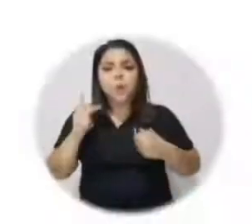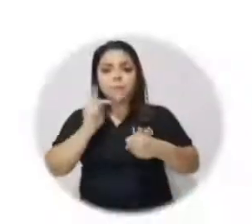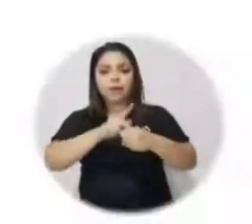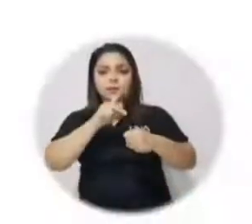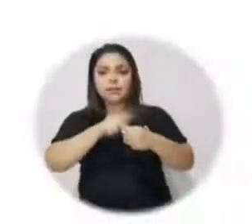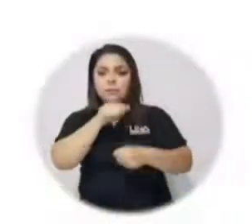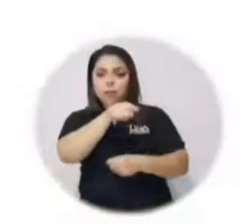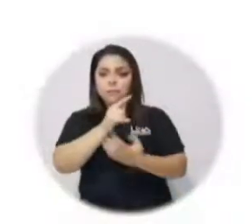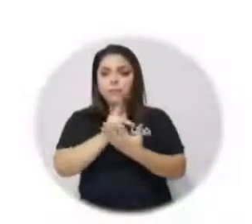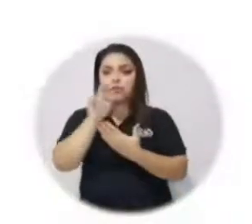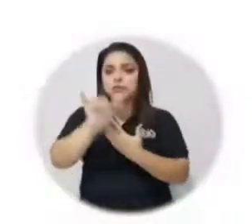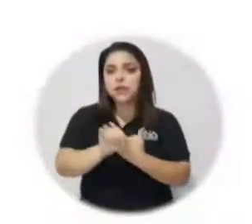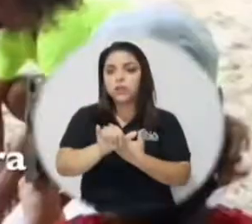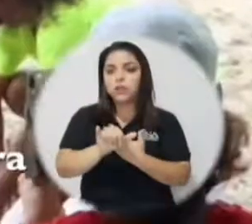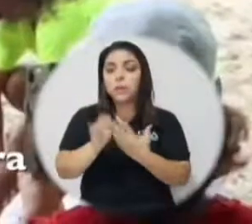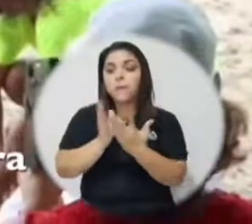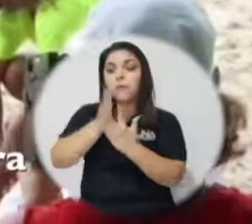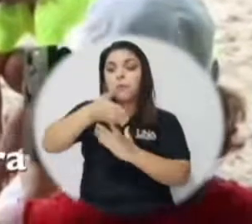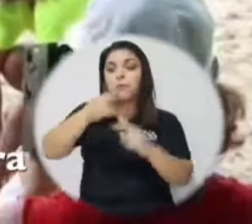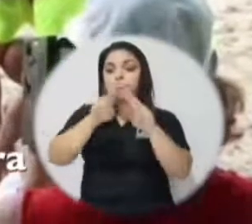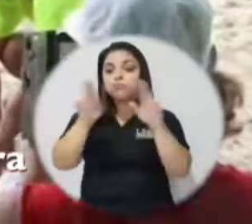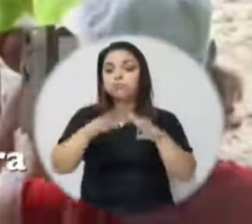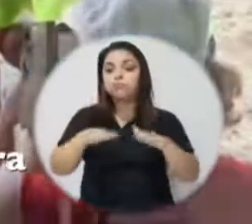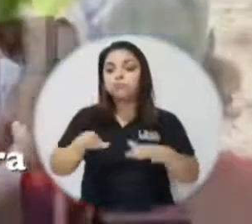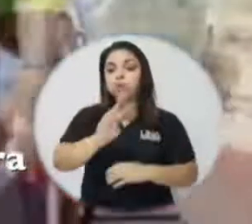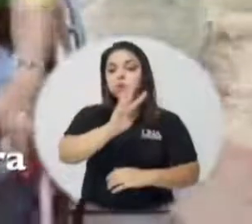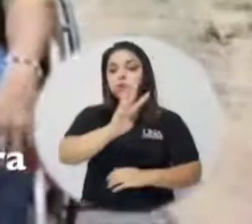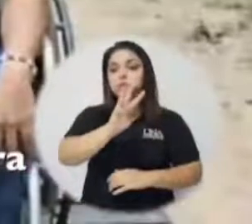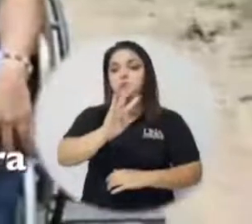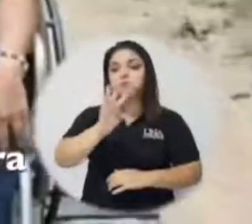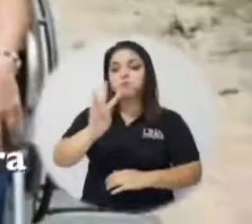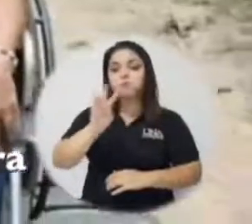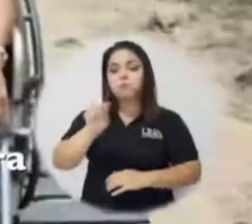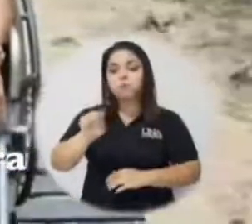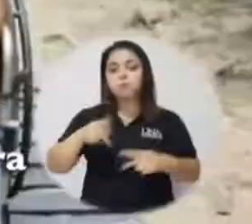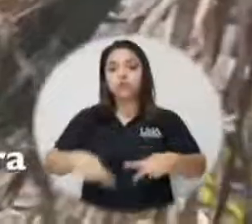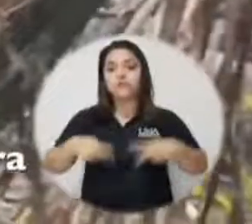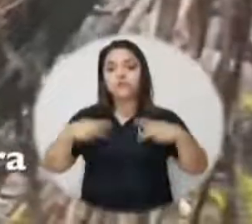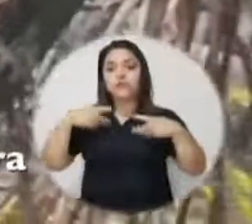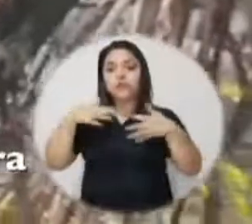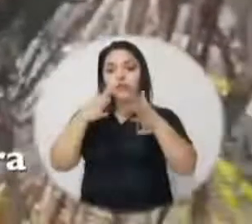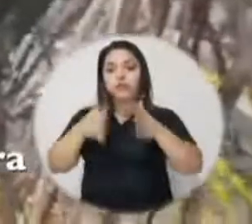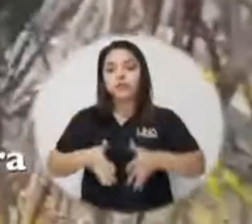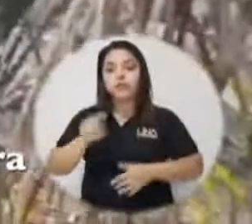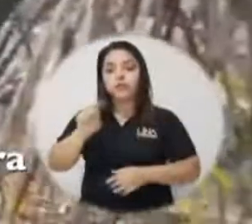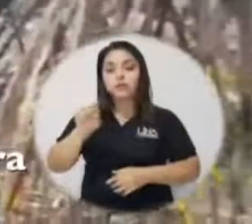¿Cómo puedo participar del proyecto? A través del sitio web